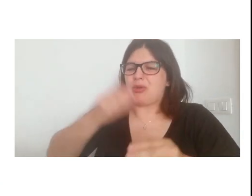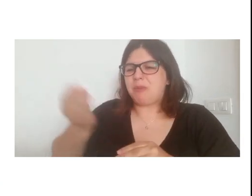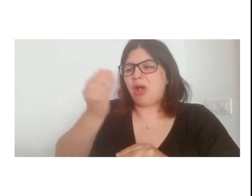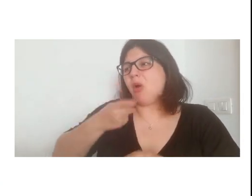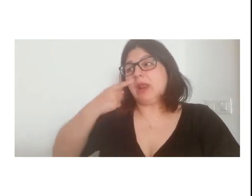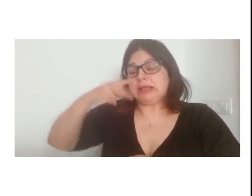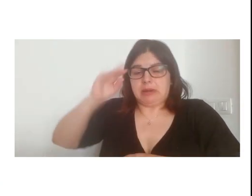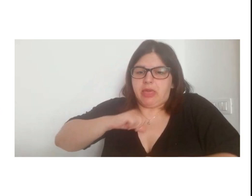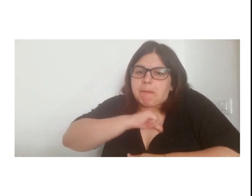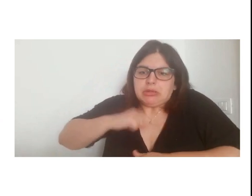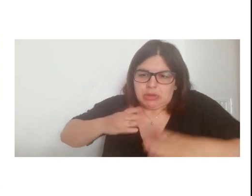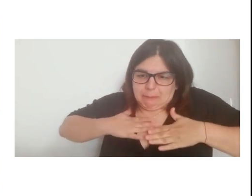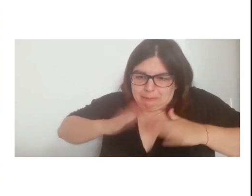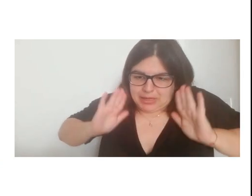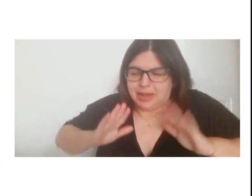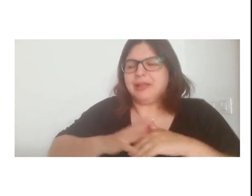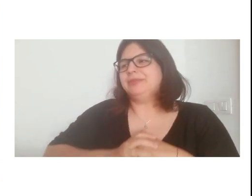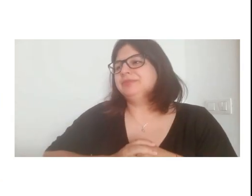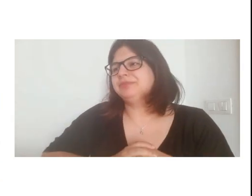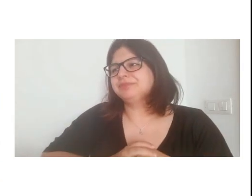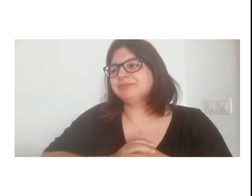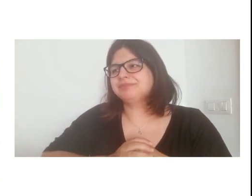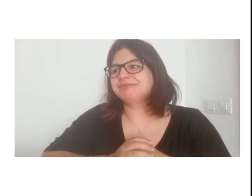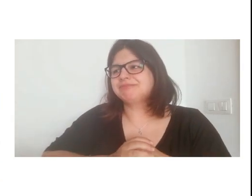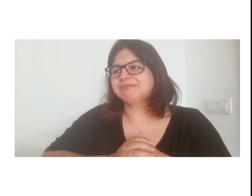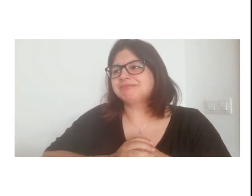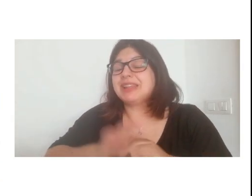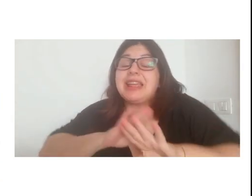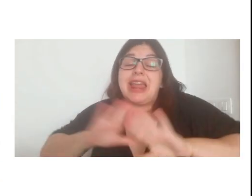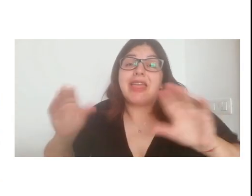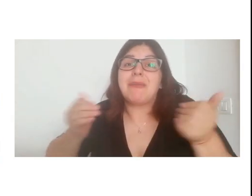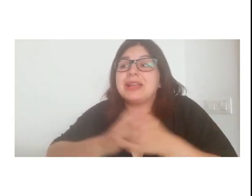experiencia, por persoal. Sí. E pois nada.